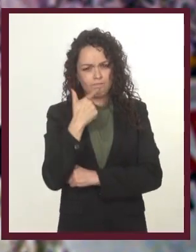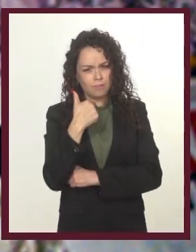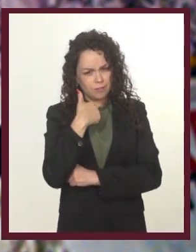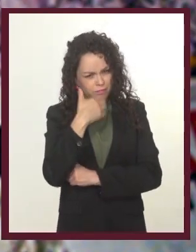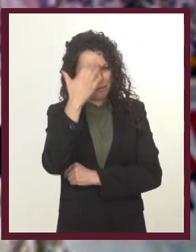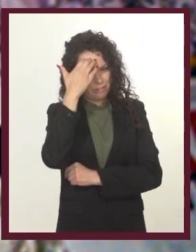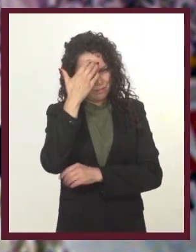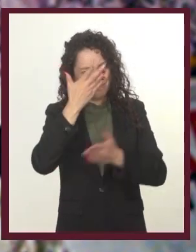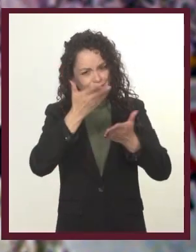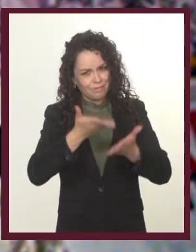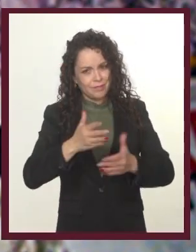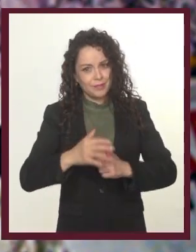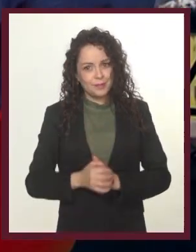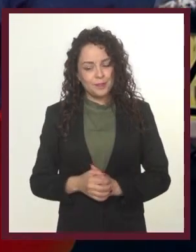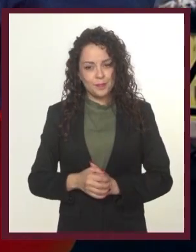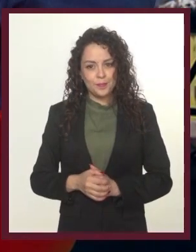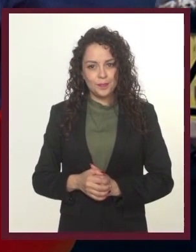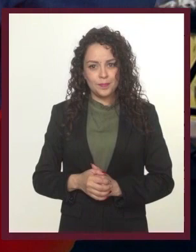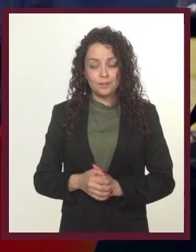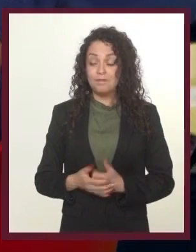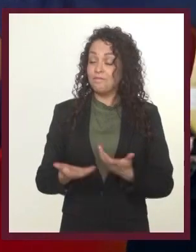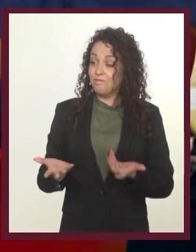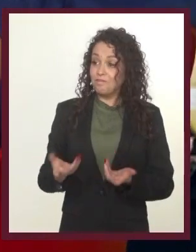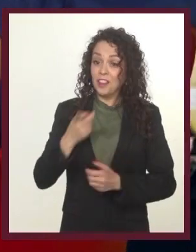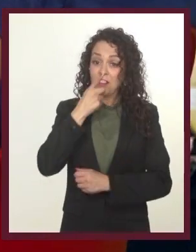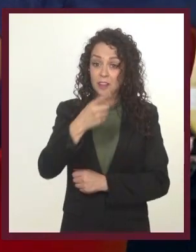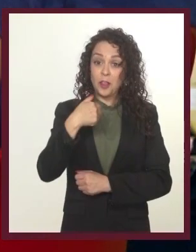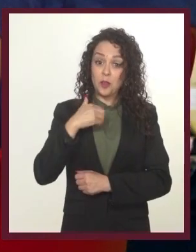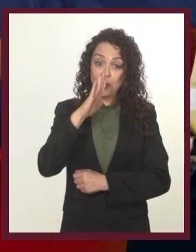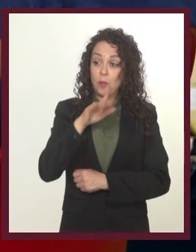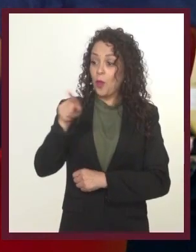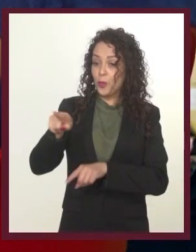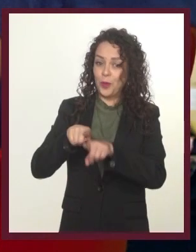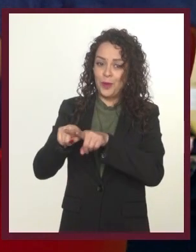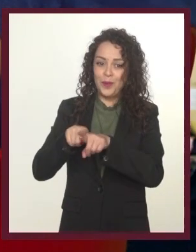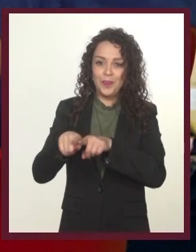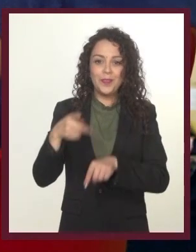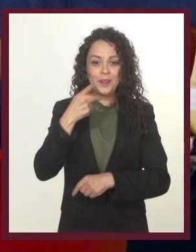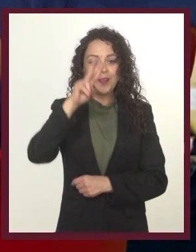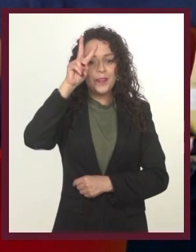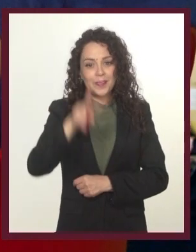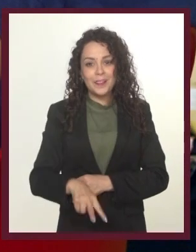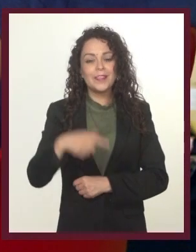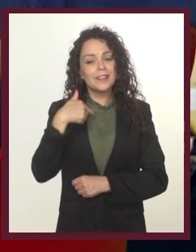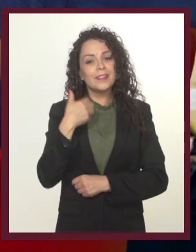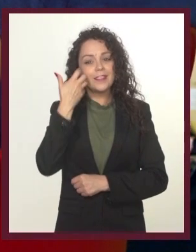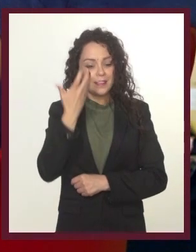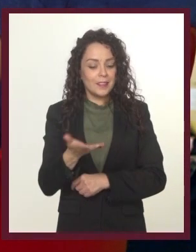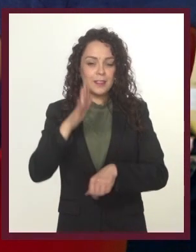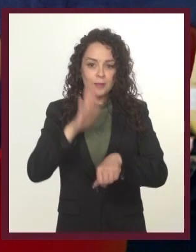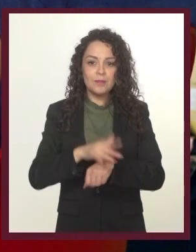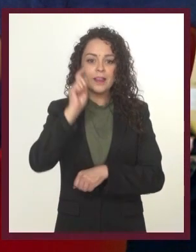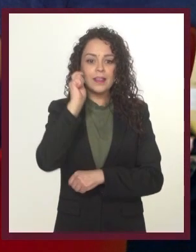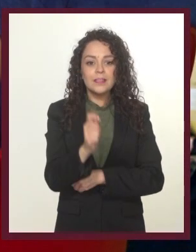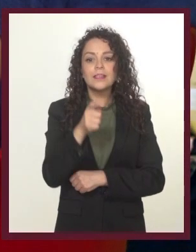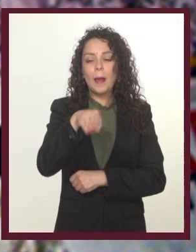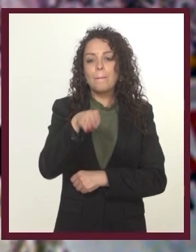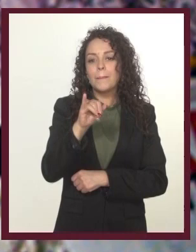rostro me parece familiar. Bueno, hay quienes dicen que me parezco a tu hermano, pero la verdad prefiero el